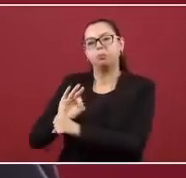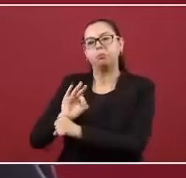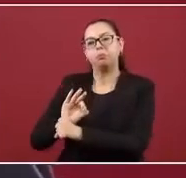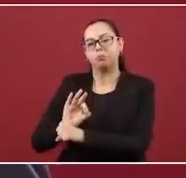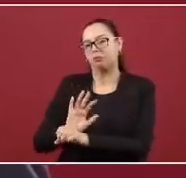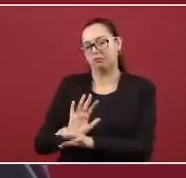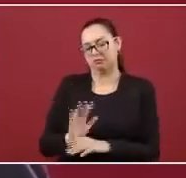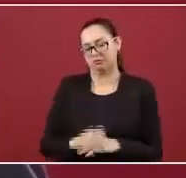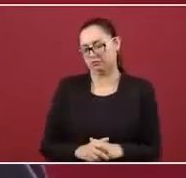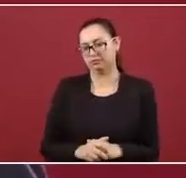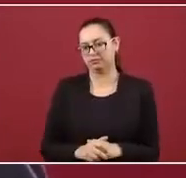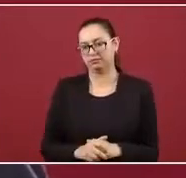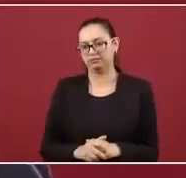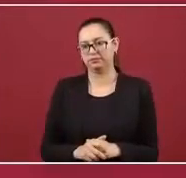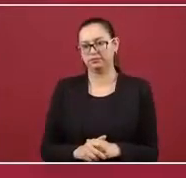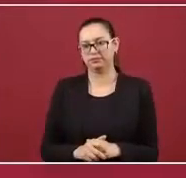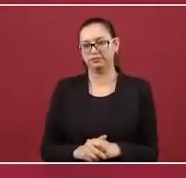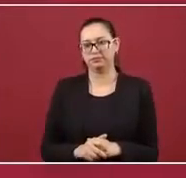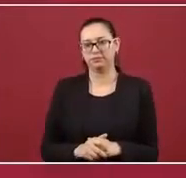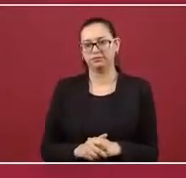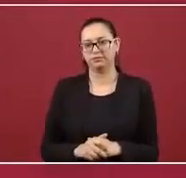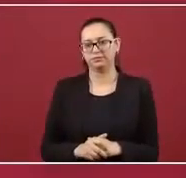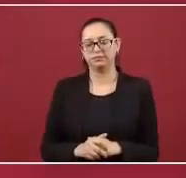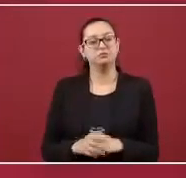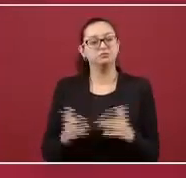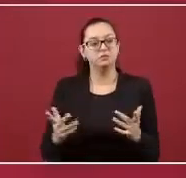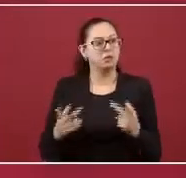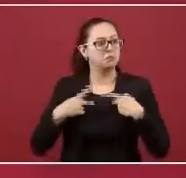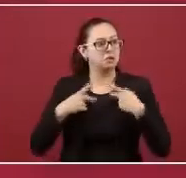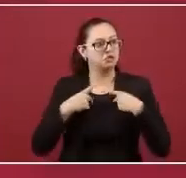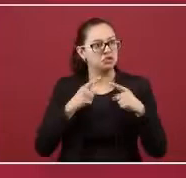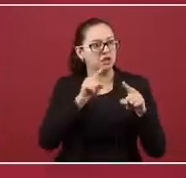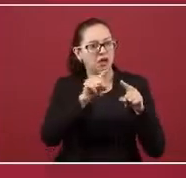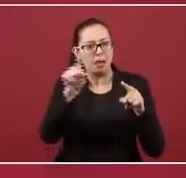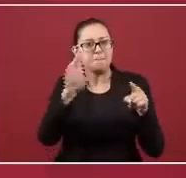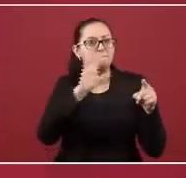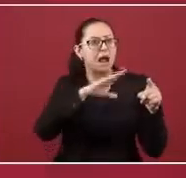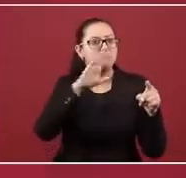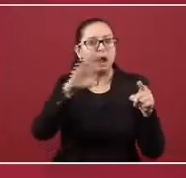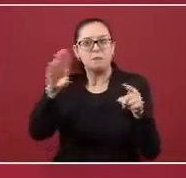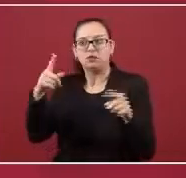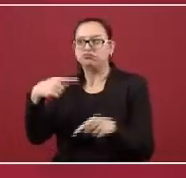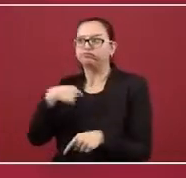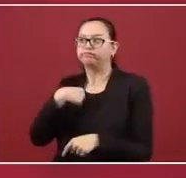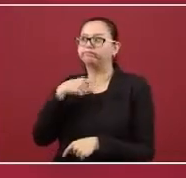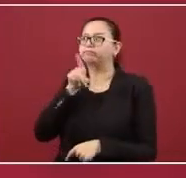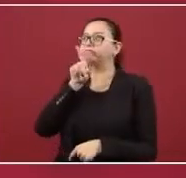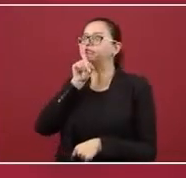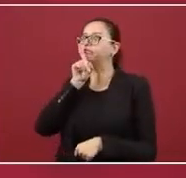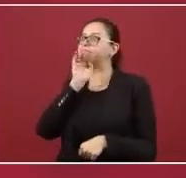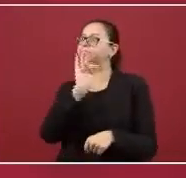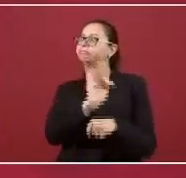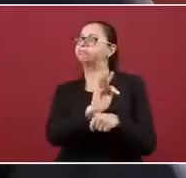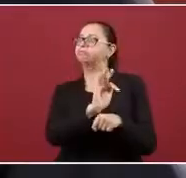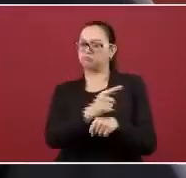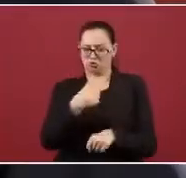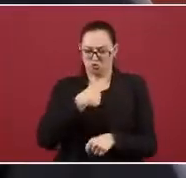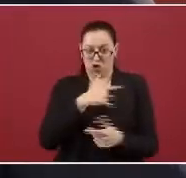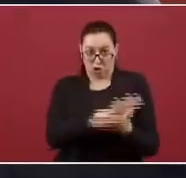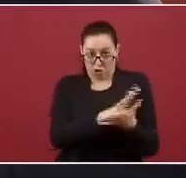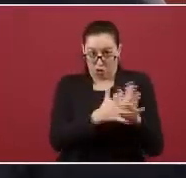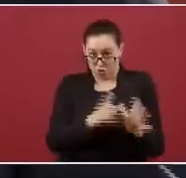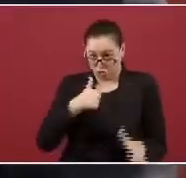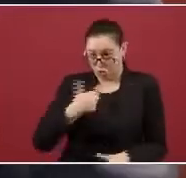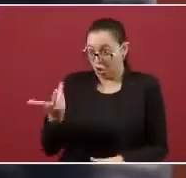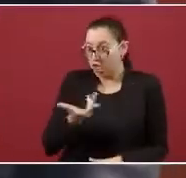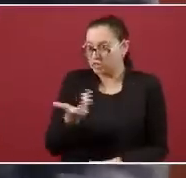que no debo de encubrir a nadie, no es ser cómplice. Lo